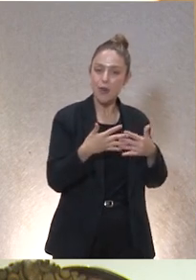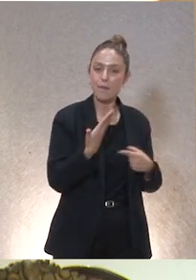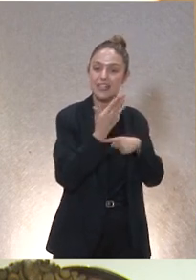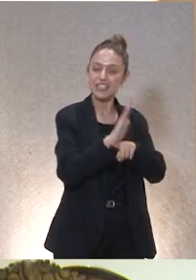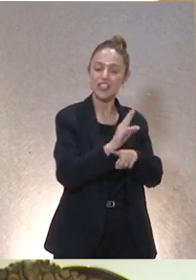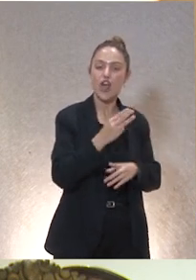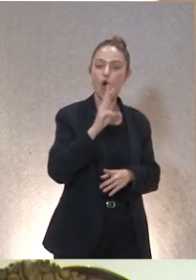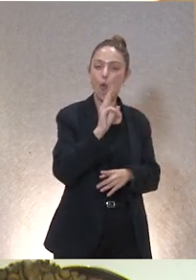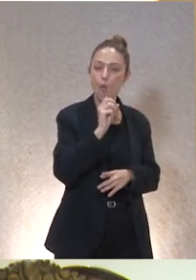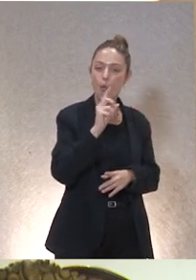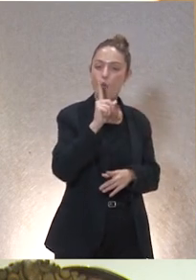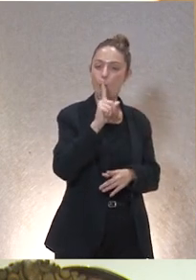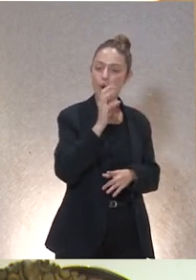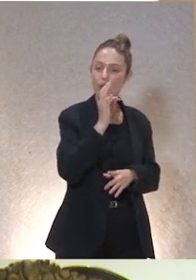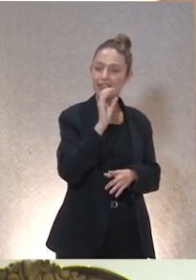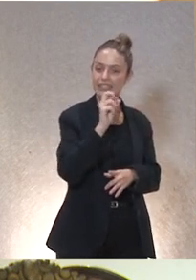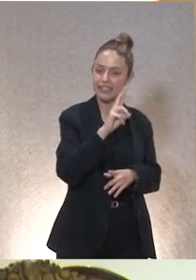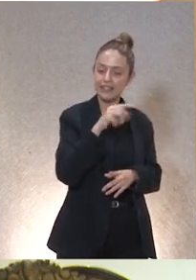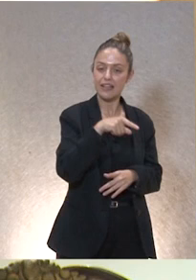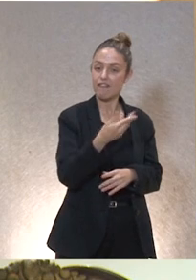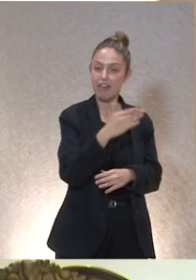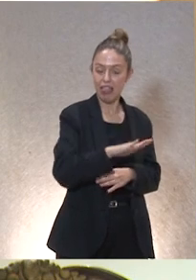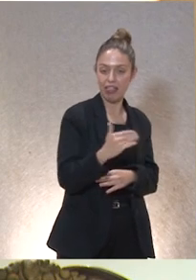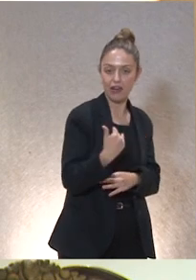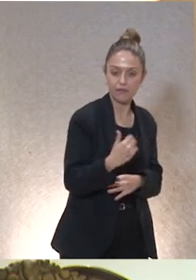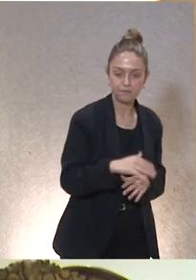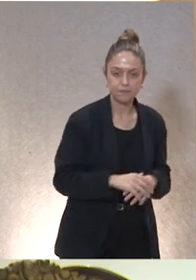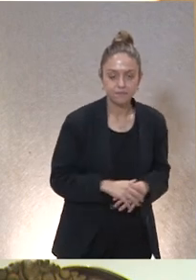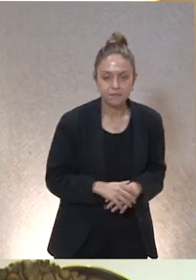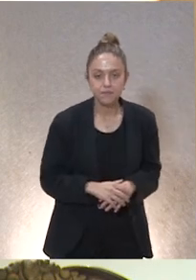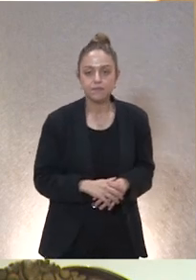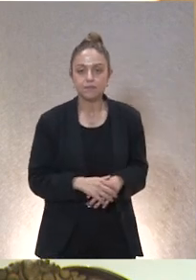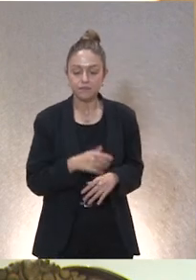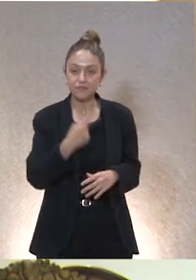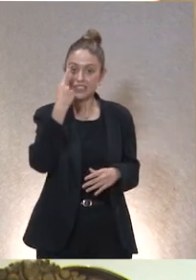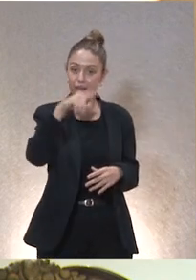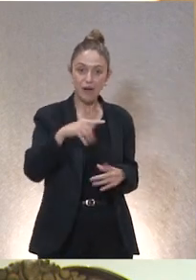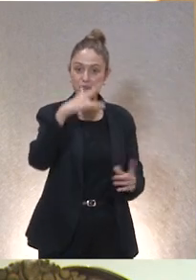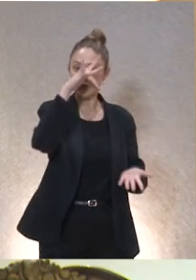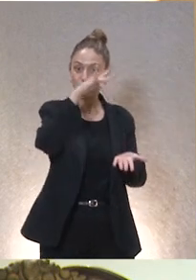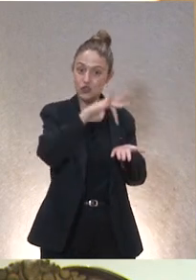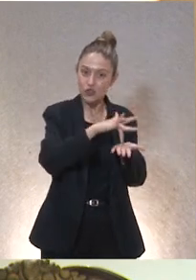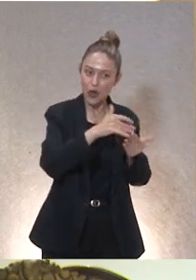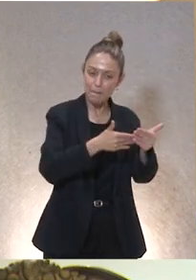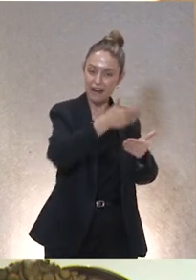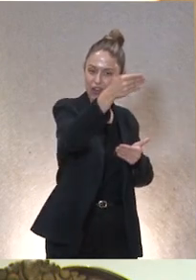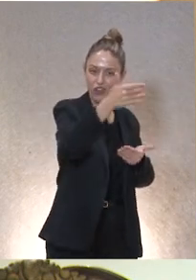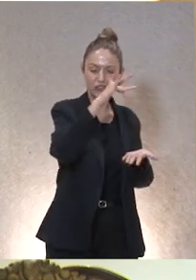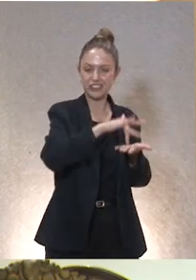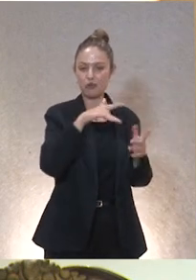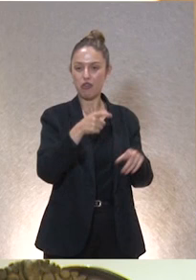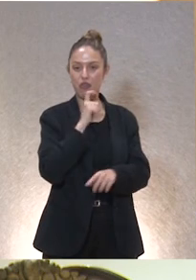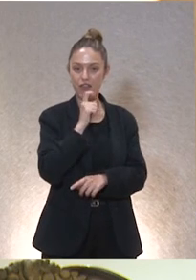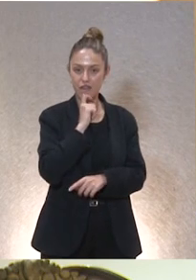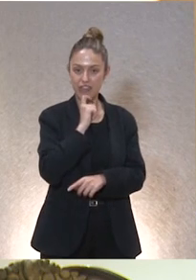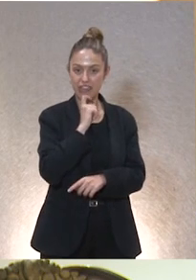concr que acababa de fallecer Y decía Obama sabemos que es un momento difícil para el periodismo Aunque